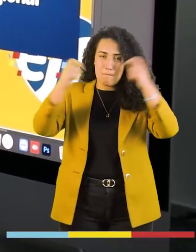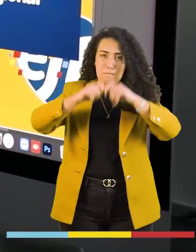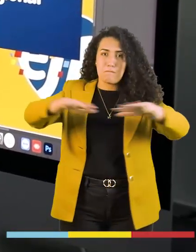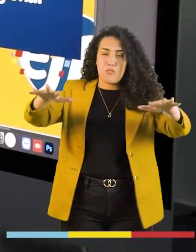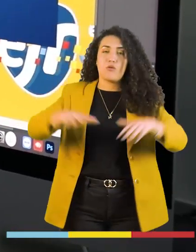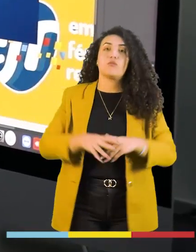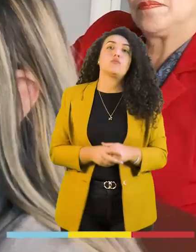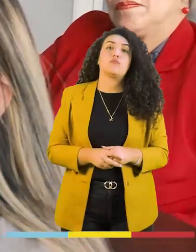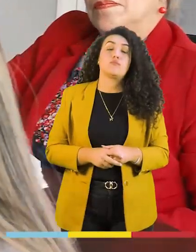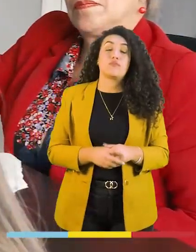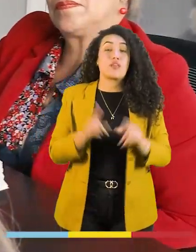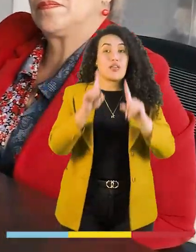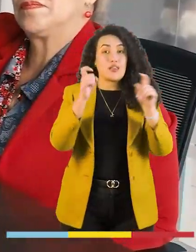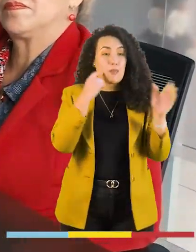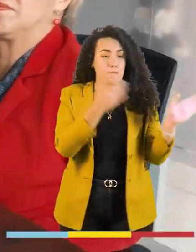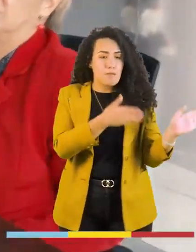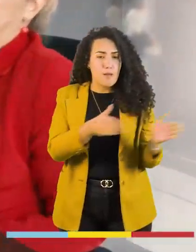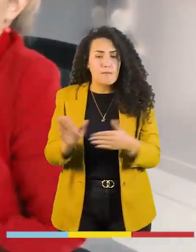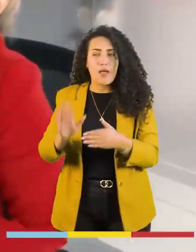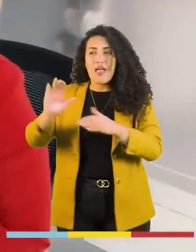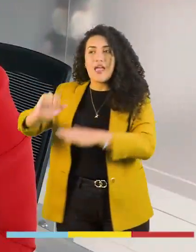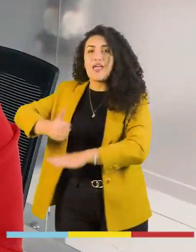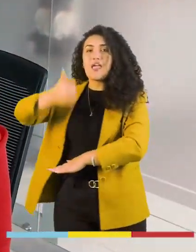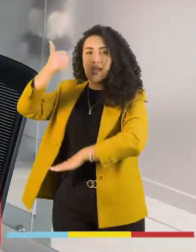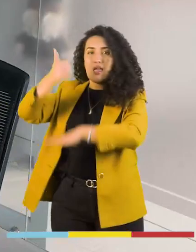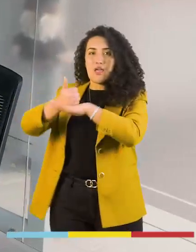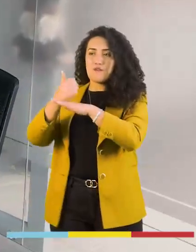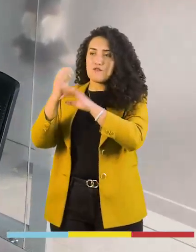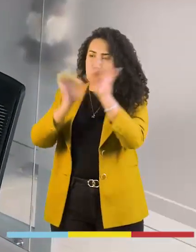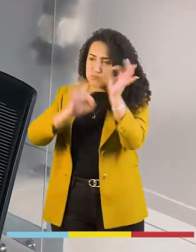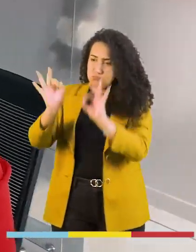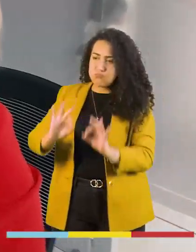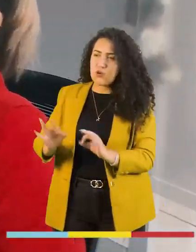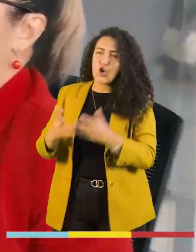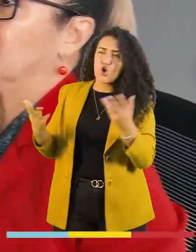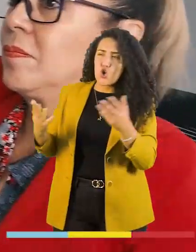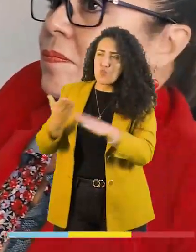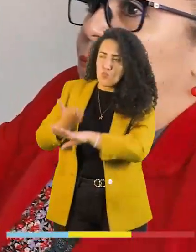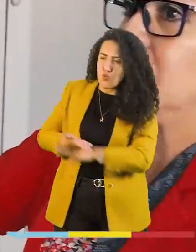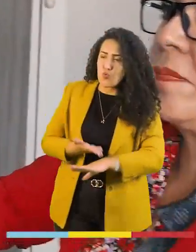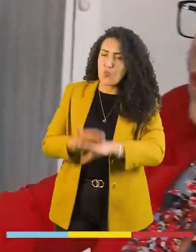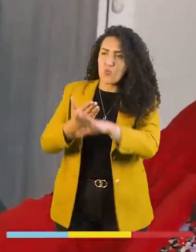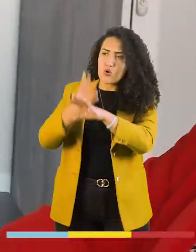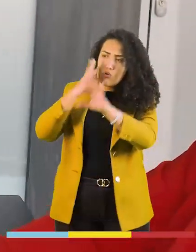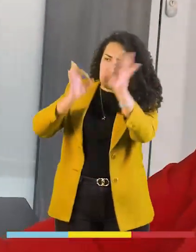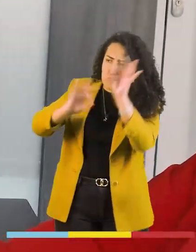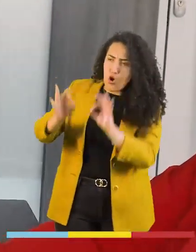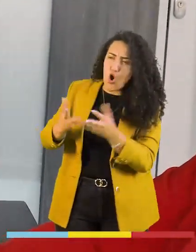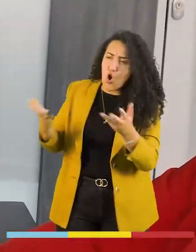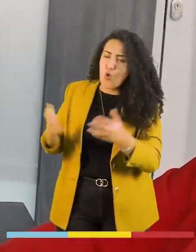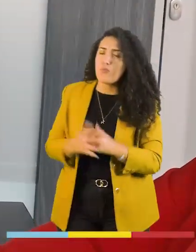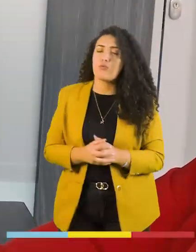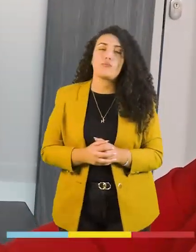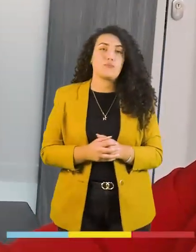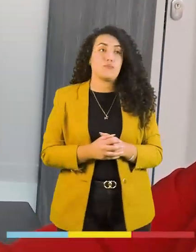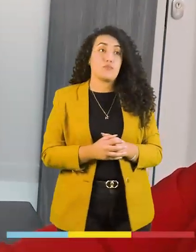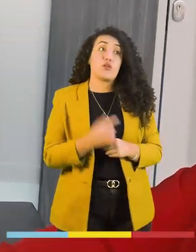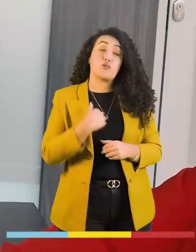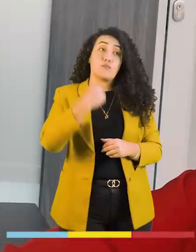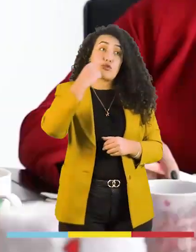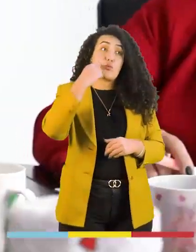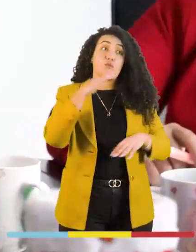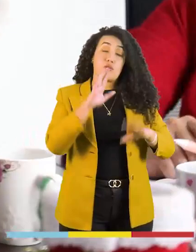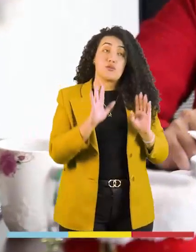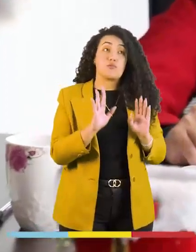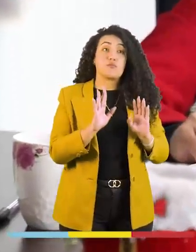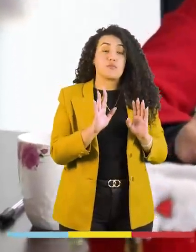campaña expectativa. Listo. Hablando de planimetría, nuestra jefe de protocolo, ¿qué podemos proponer para ese evento? ¿Qué es lo más chévere? ¿Cómo lo podemos organizar? Bueno, mira, yo